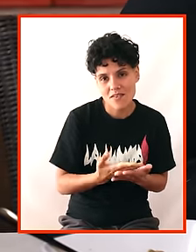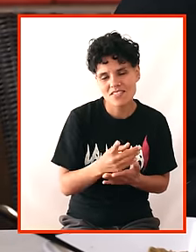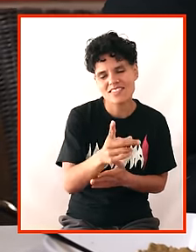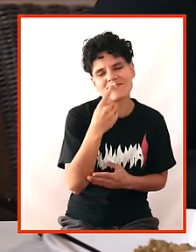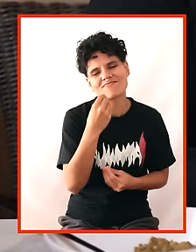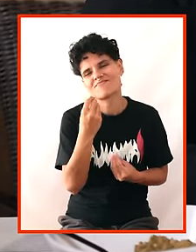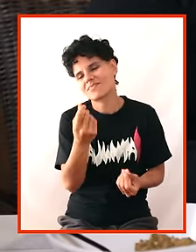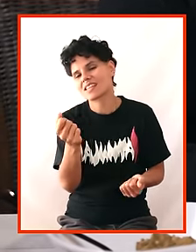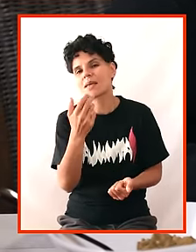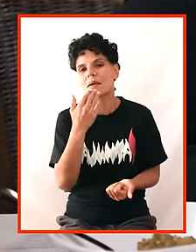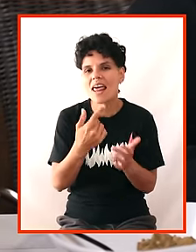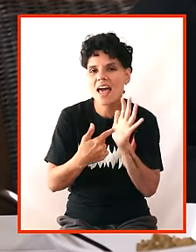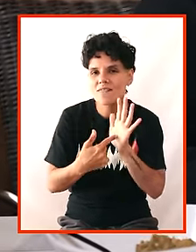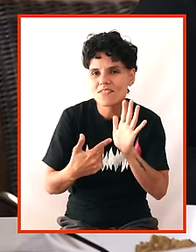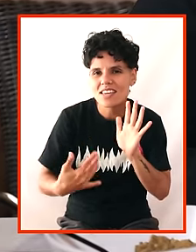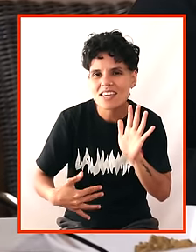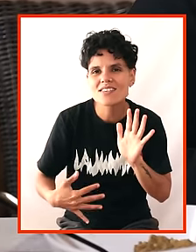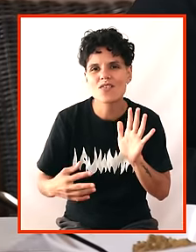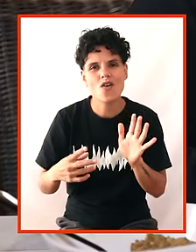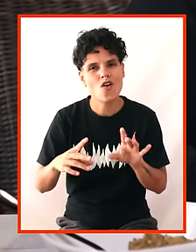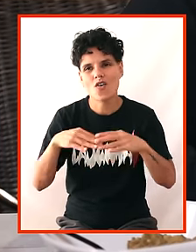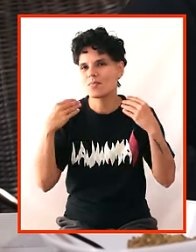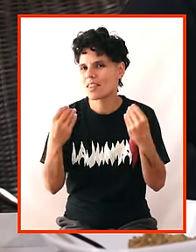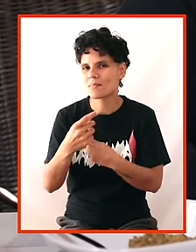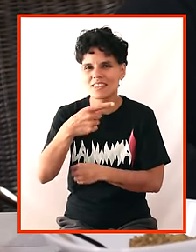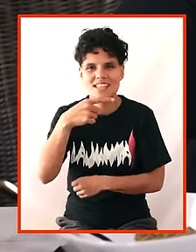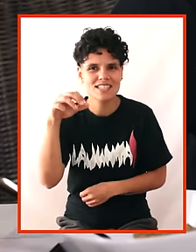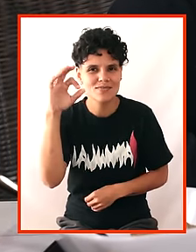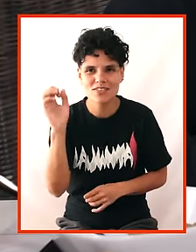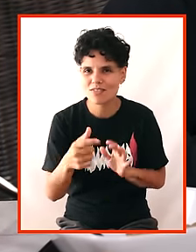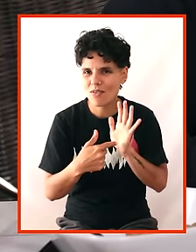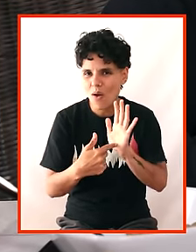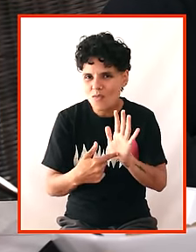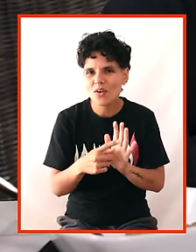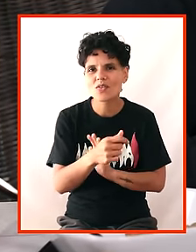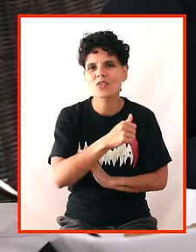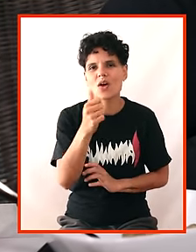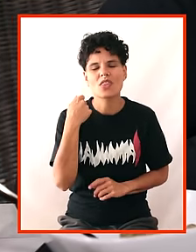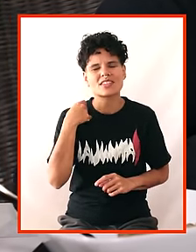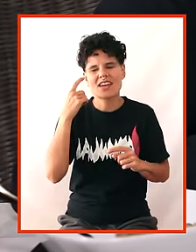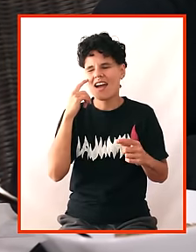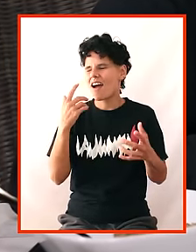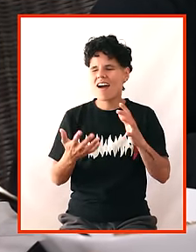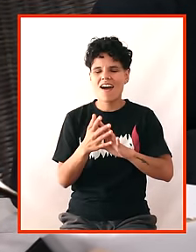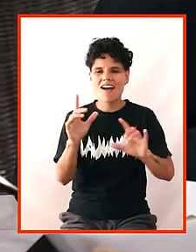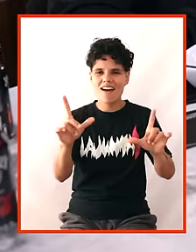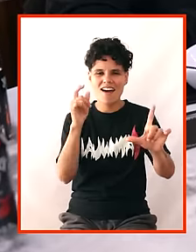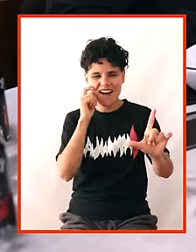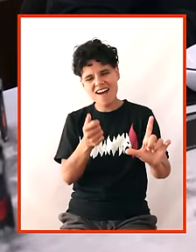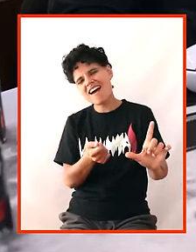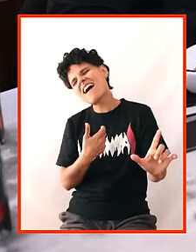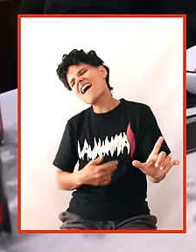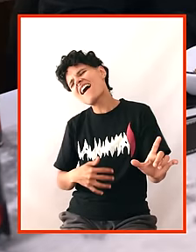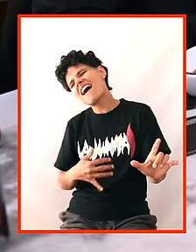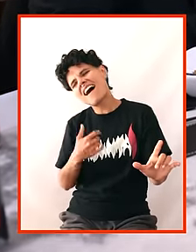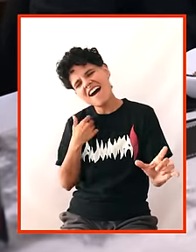tocábamos en vivo. En vivo, y todo, sí, completamente en vivo. La gente vuelta loca. Escuchando en la televisión abierta en vivo. Una banda de rock, era una locura.